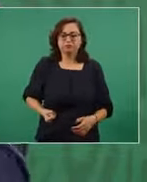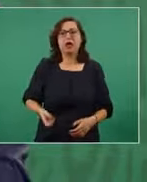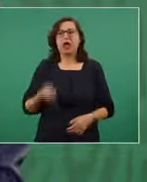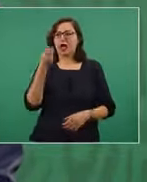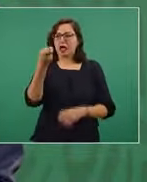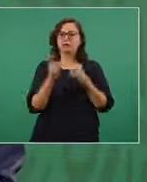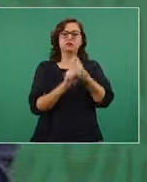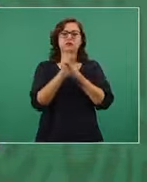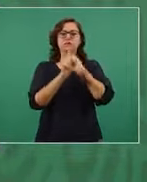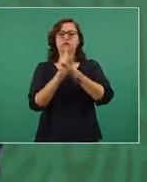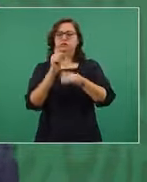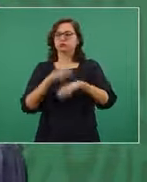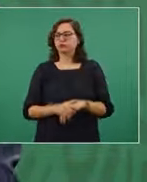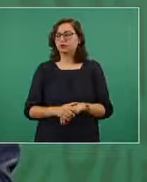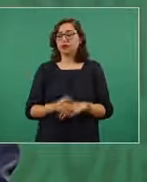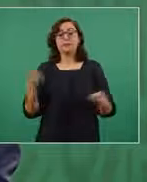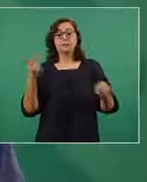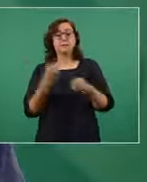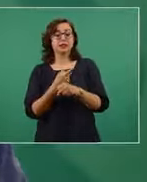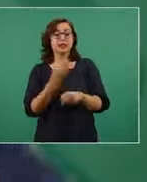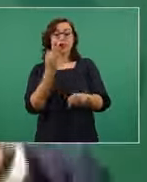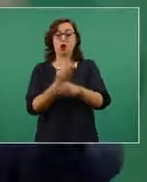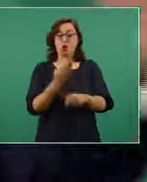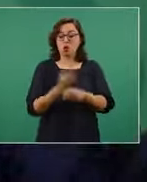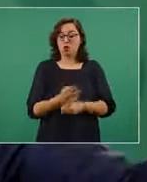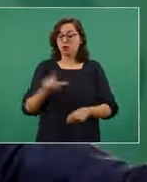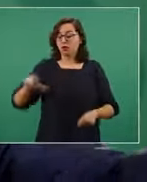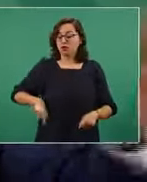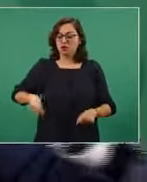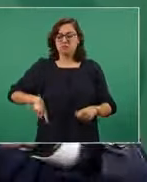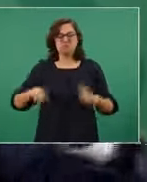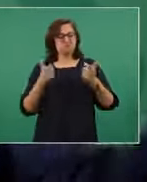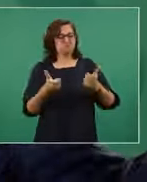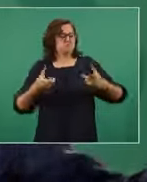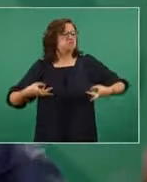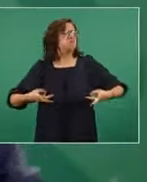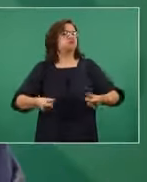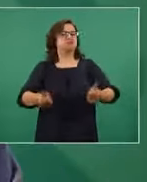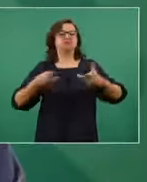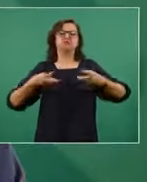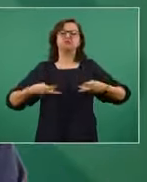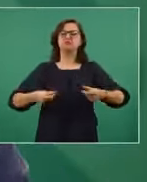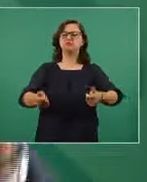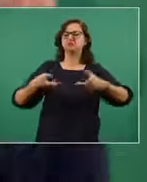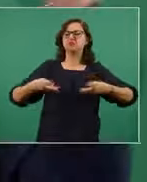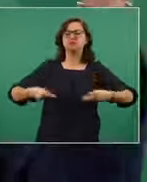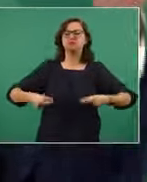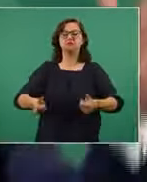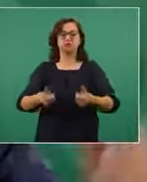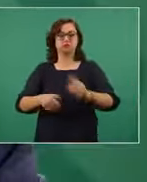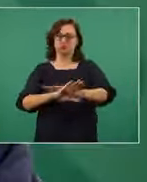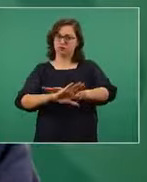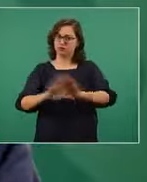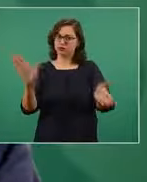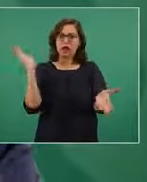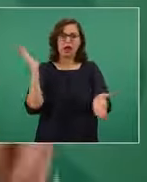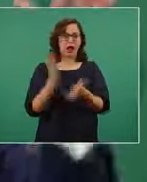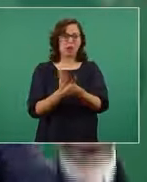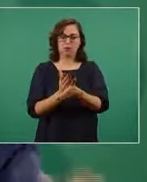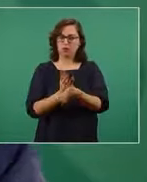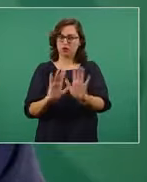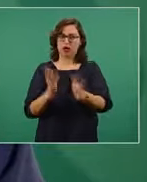dinero a ellos y a todos los de la cúpula del poder,